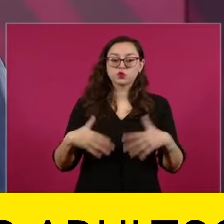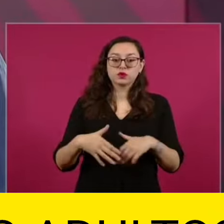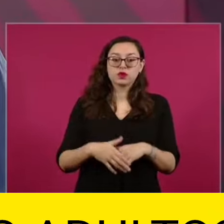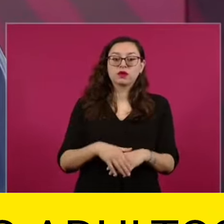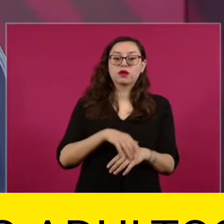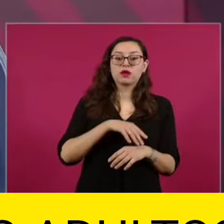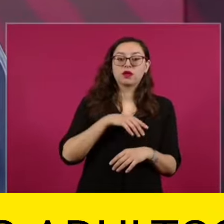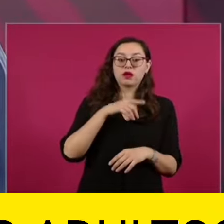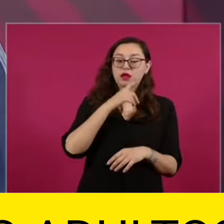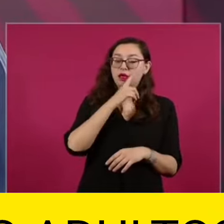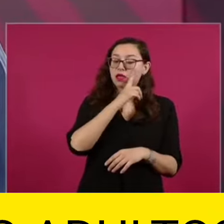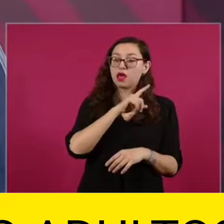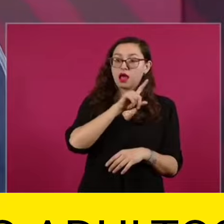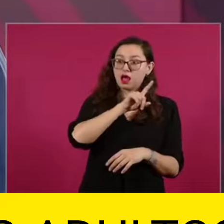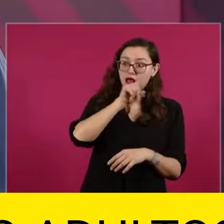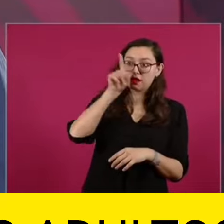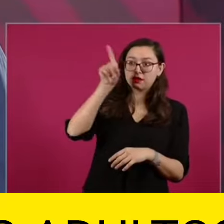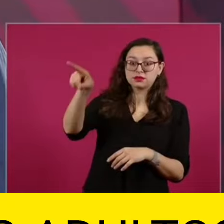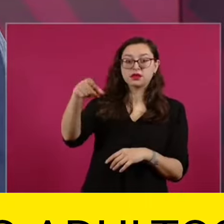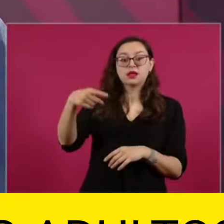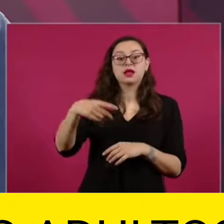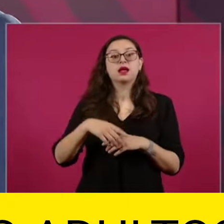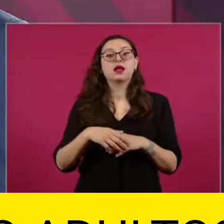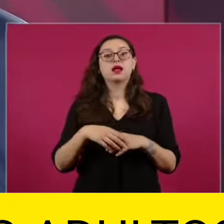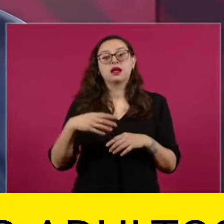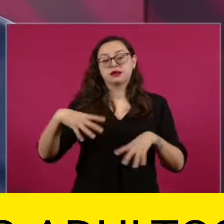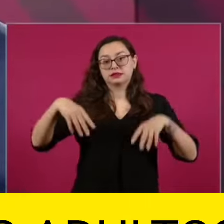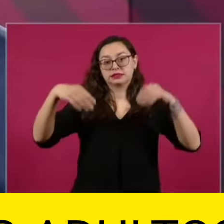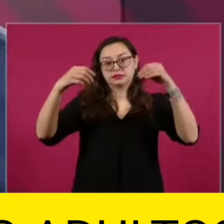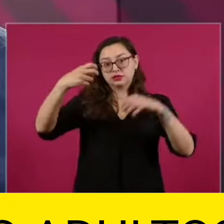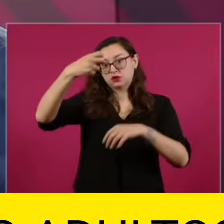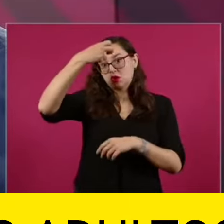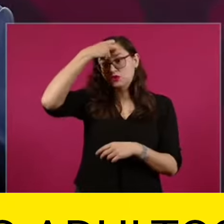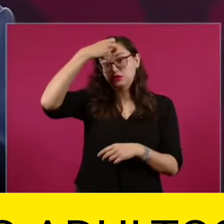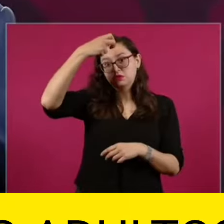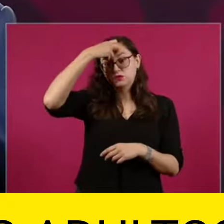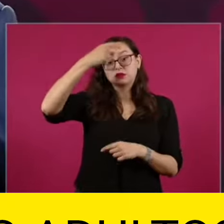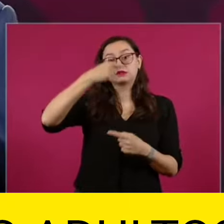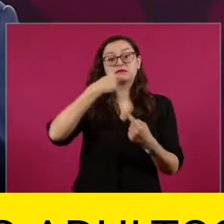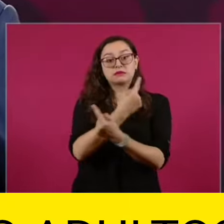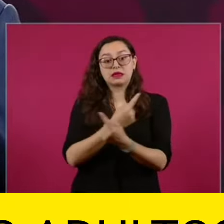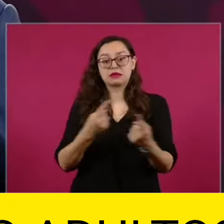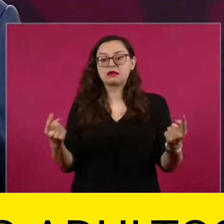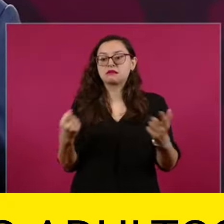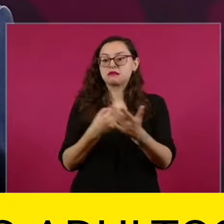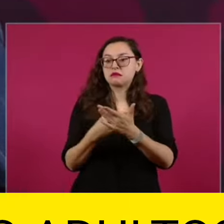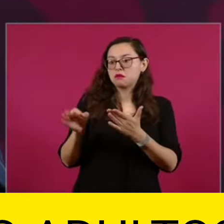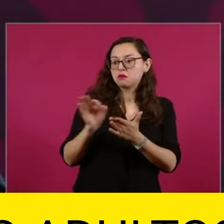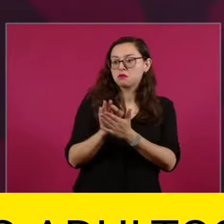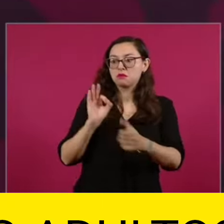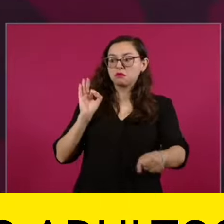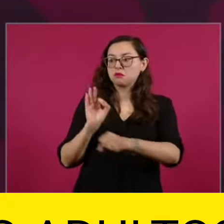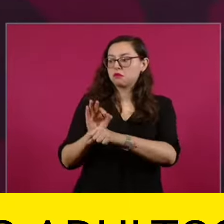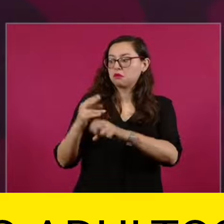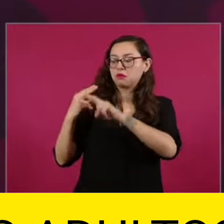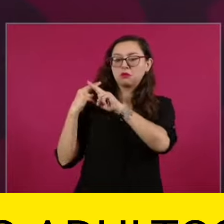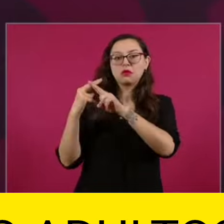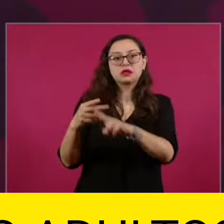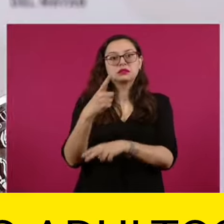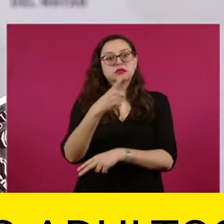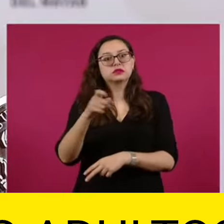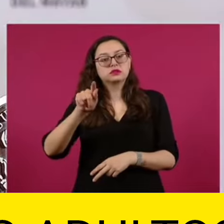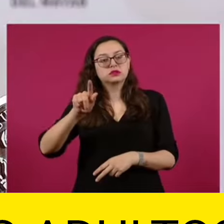la gesta heroica de los niños héroes de Chapultepec. Vamos terminando a